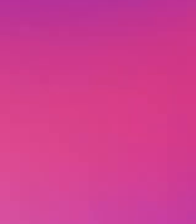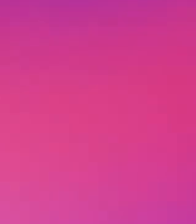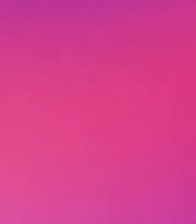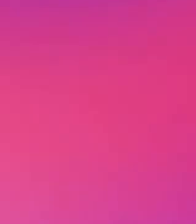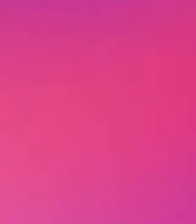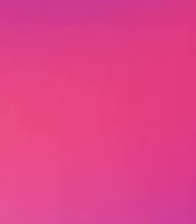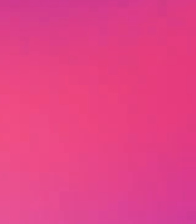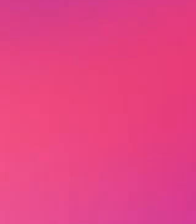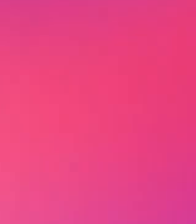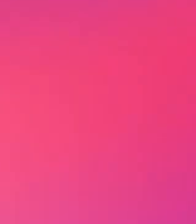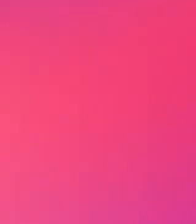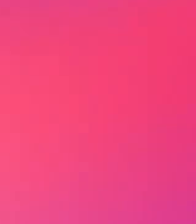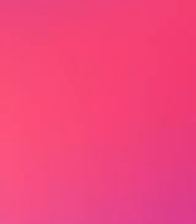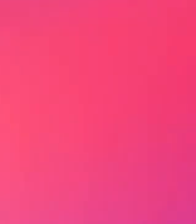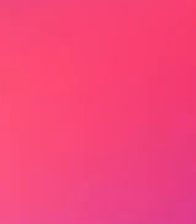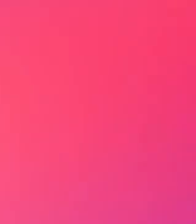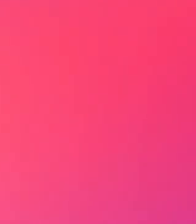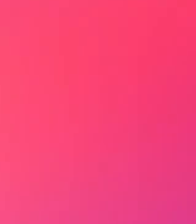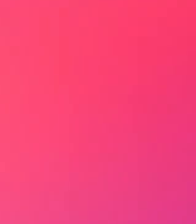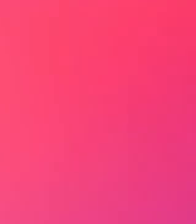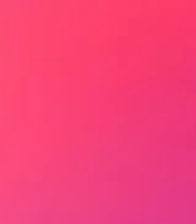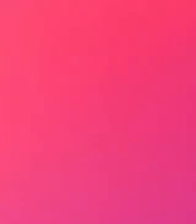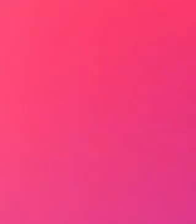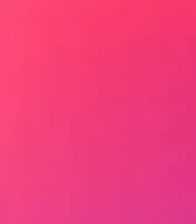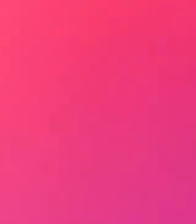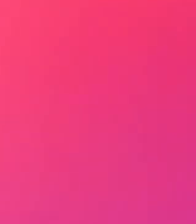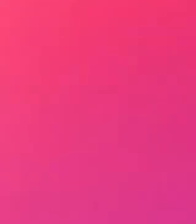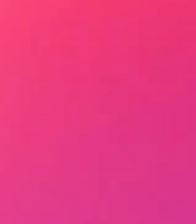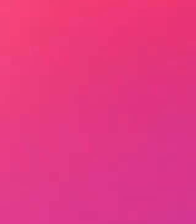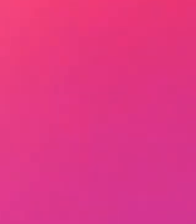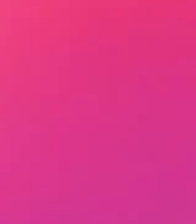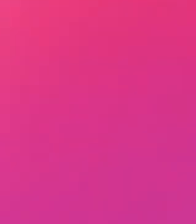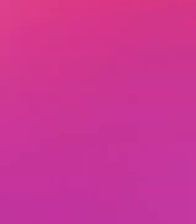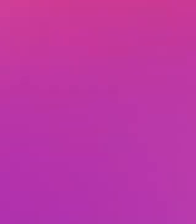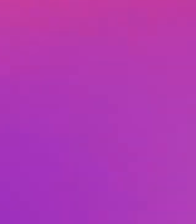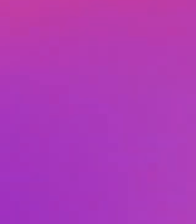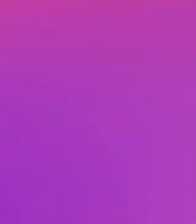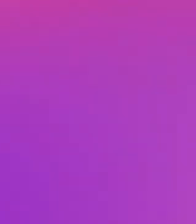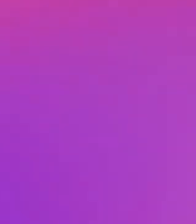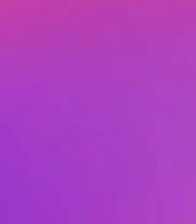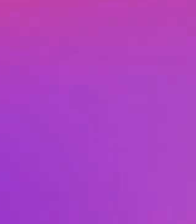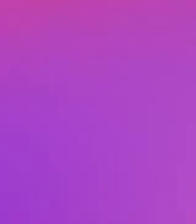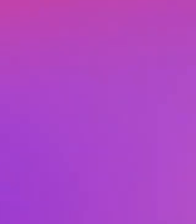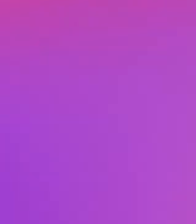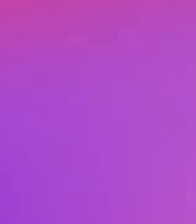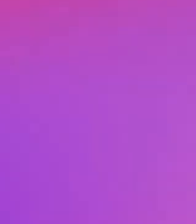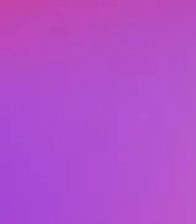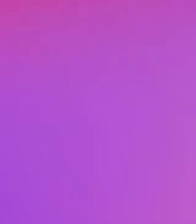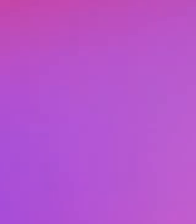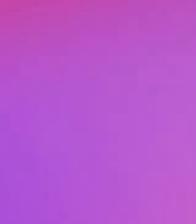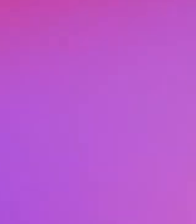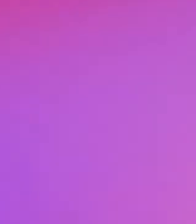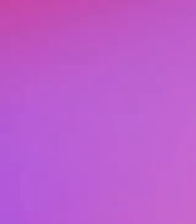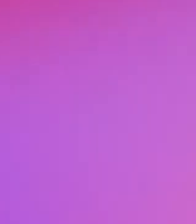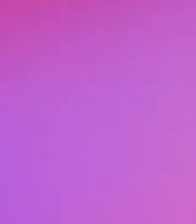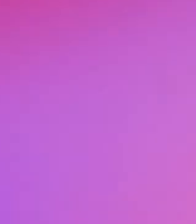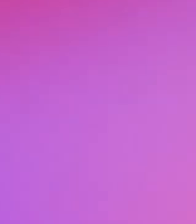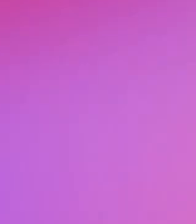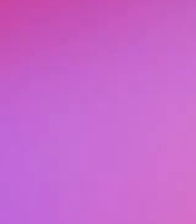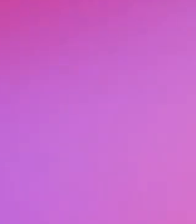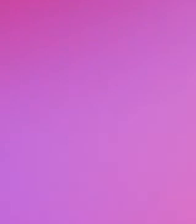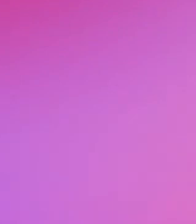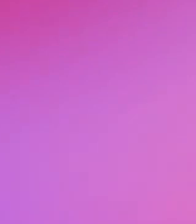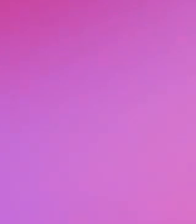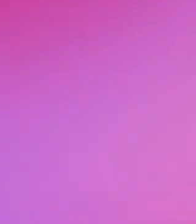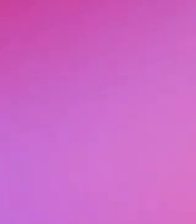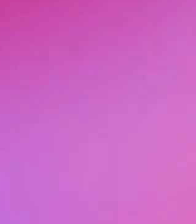es el 55 36 01 71 23. Si requieres consultar los